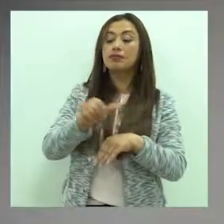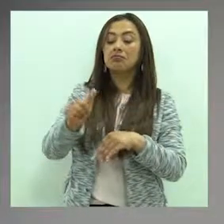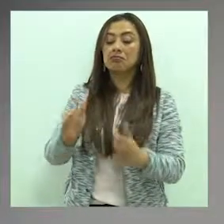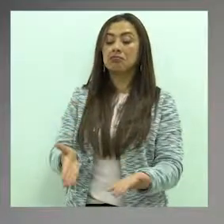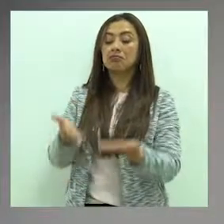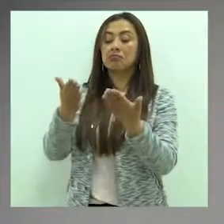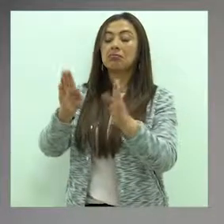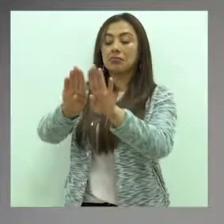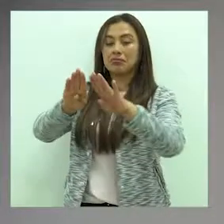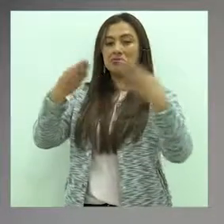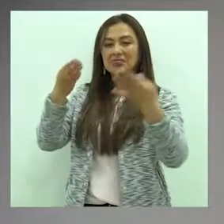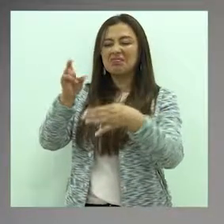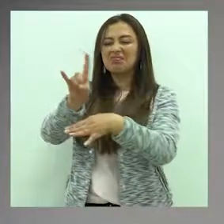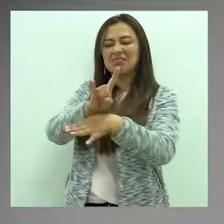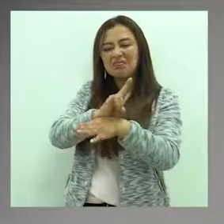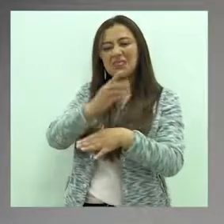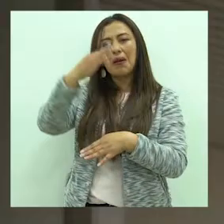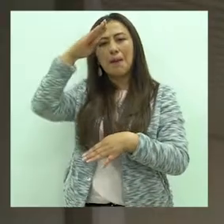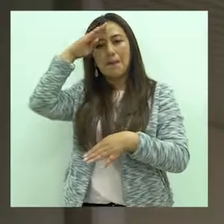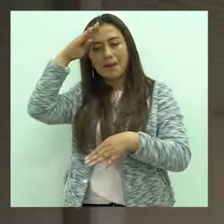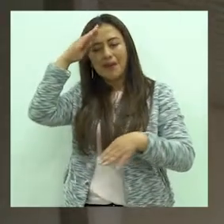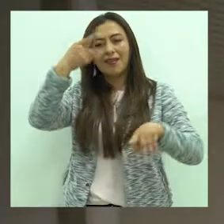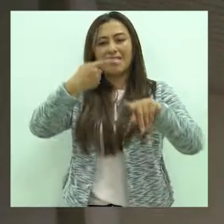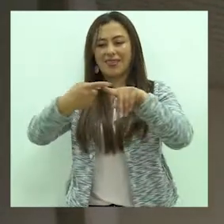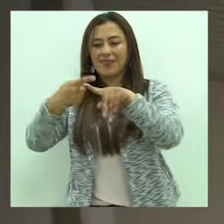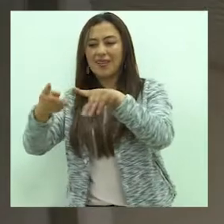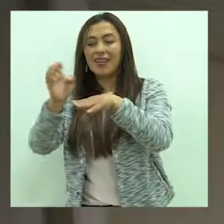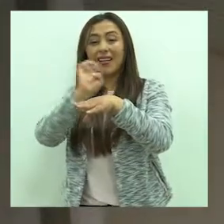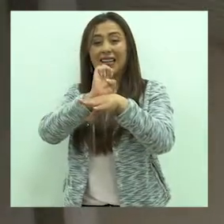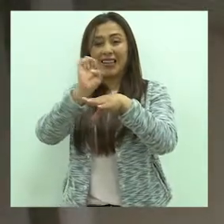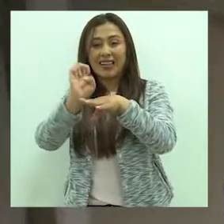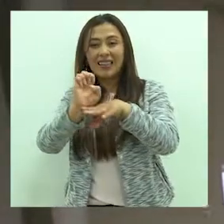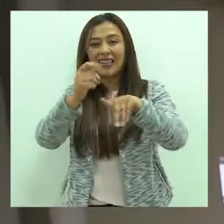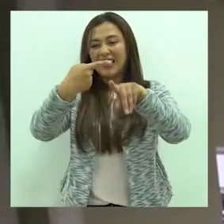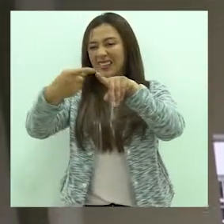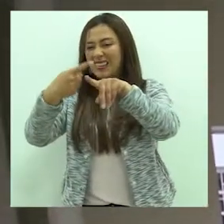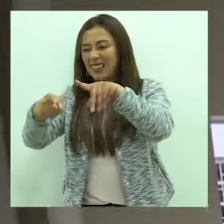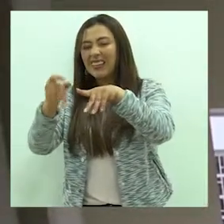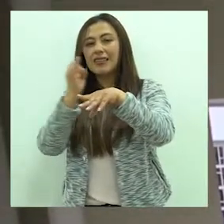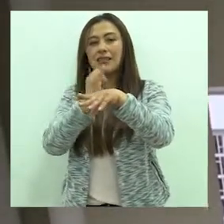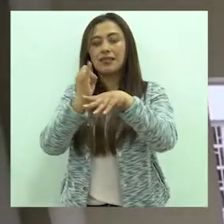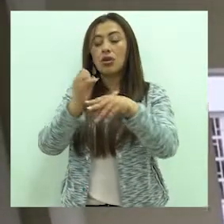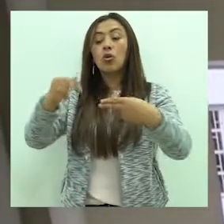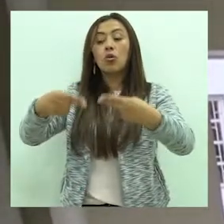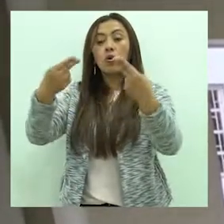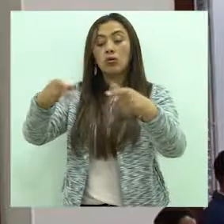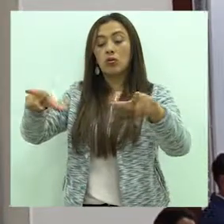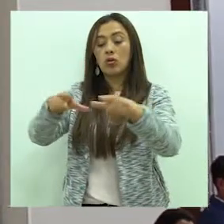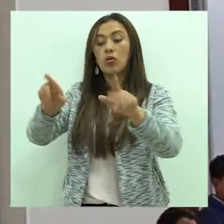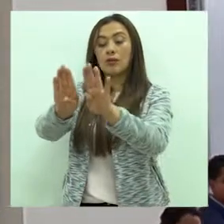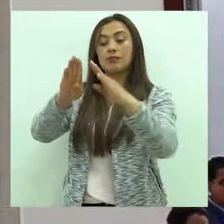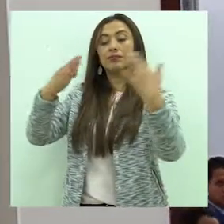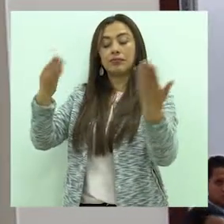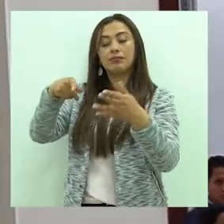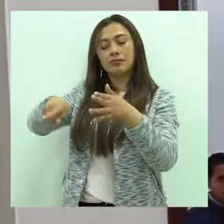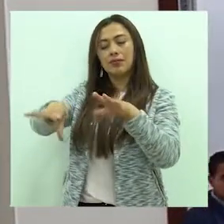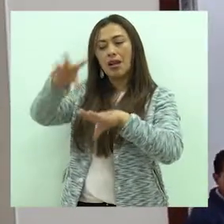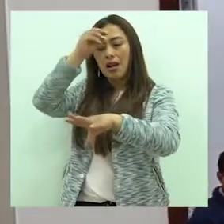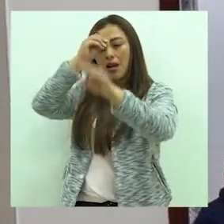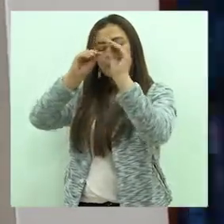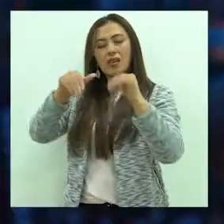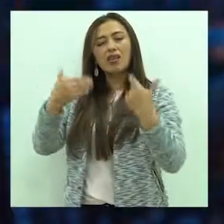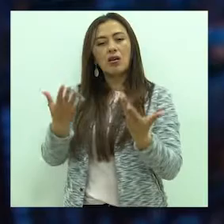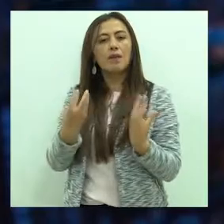para que tanto inspectores municipales de policía como las otras entidades o personas que conozcan de ese tema en el municipio de Tunja puedan recibir la